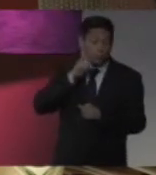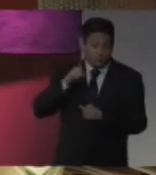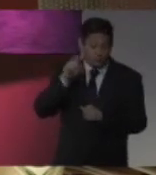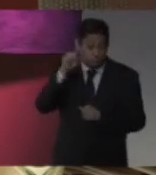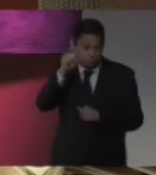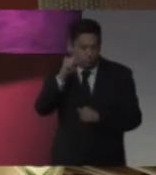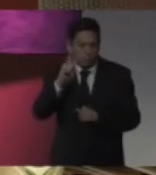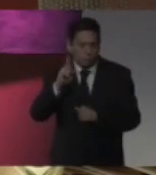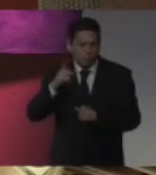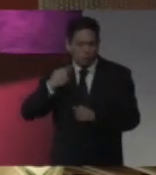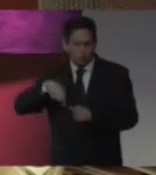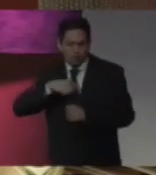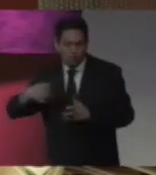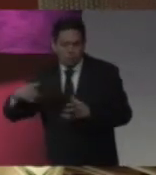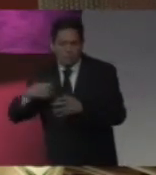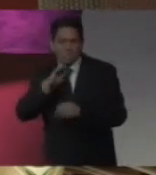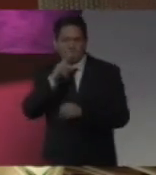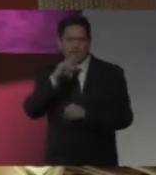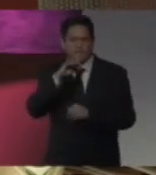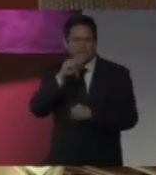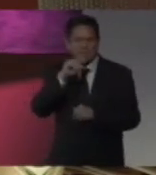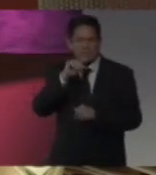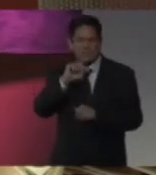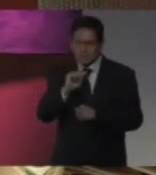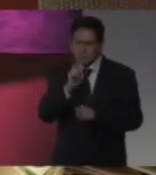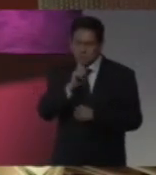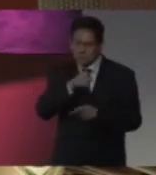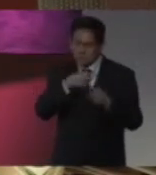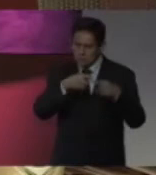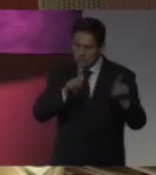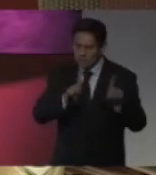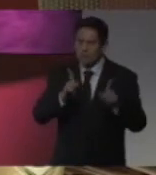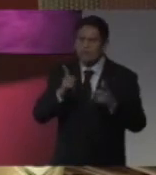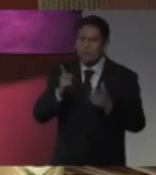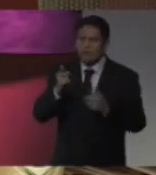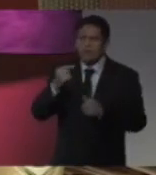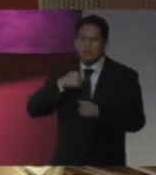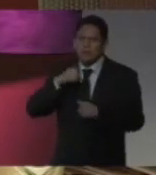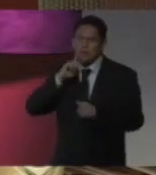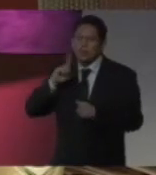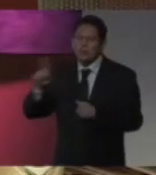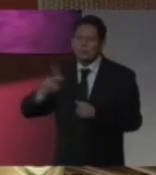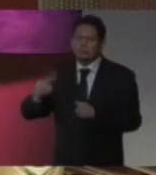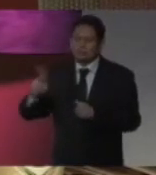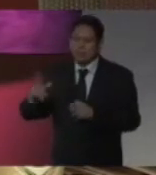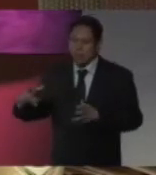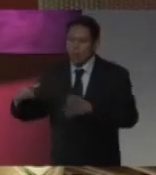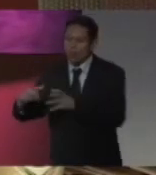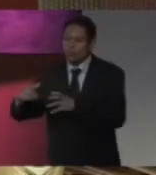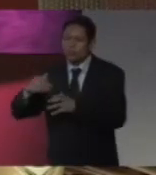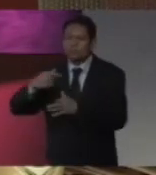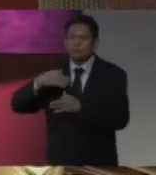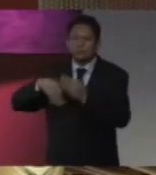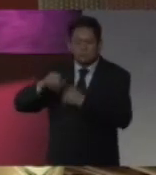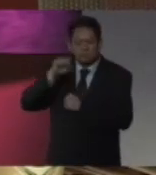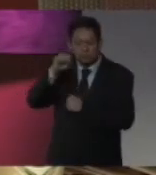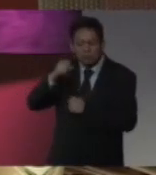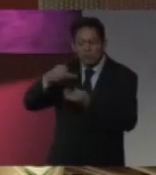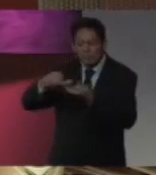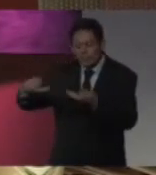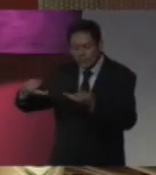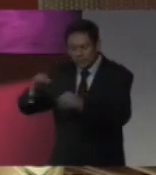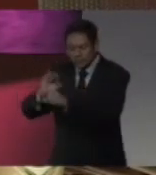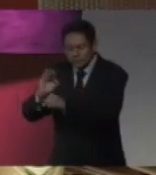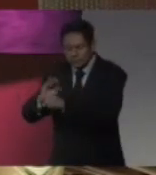por lo tanto yo tampoco me reivindico feminista porque reivindico la genealogía de lucha de esas mujeres. Y bueno, y finalmente, de manera muy